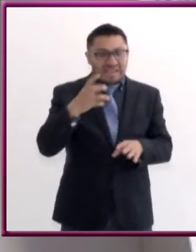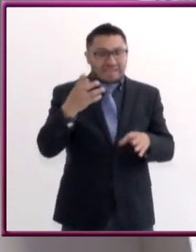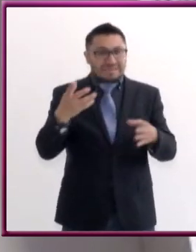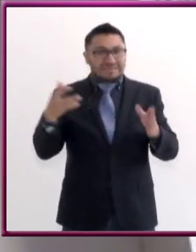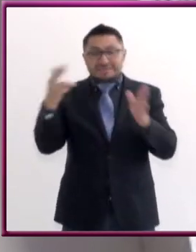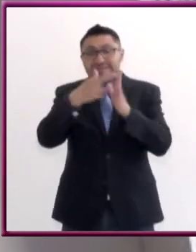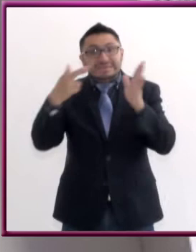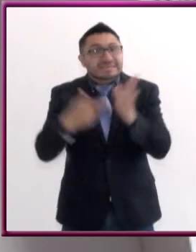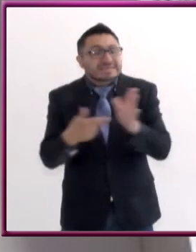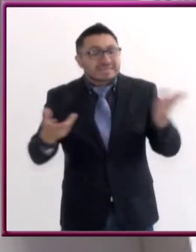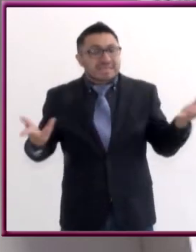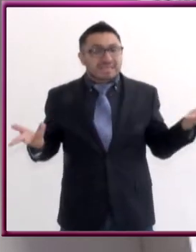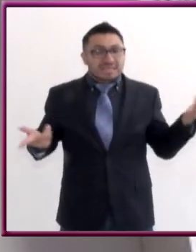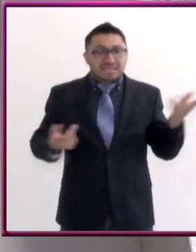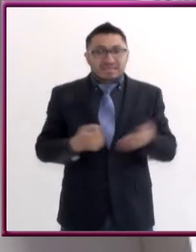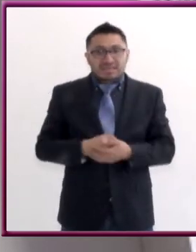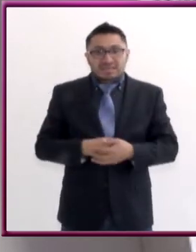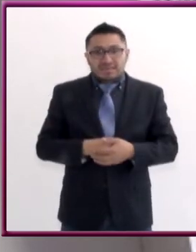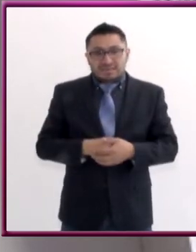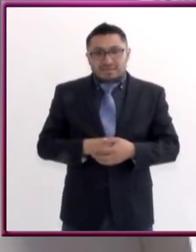¿no? Como